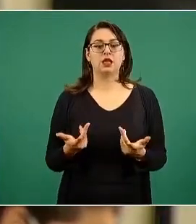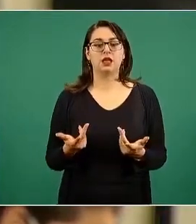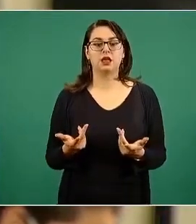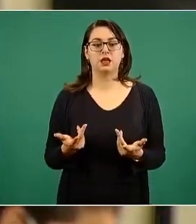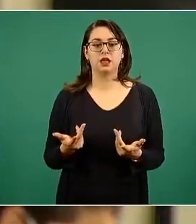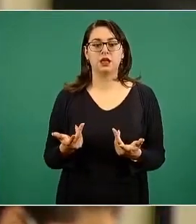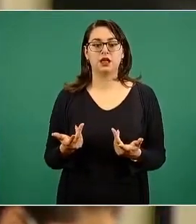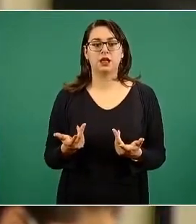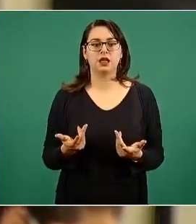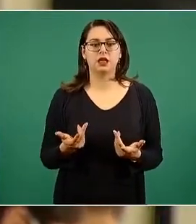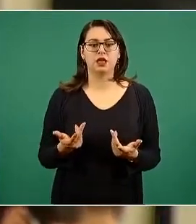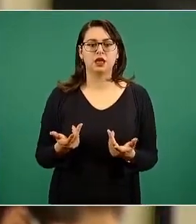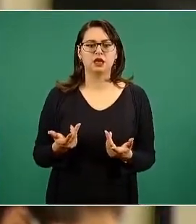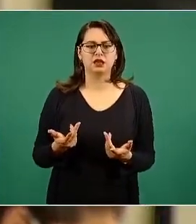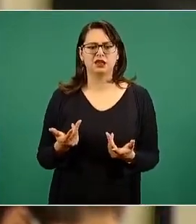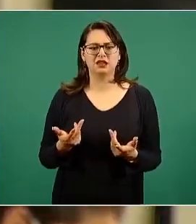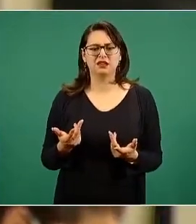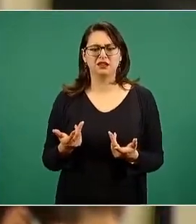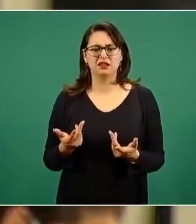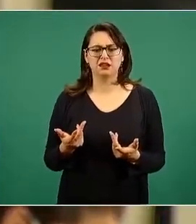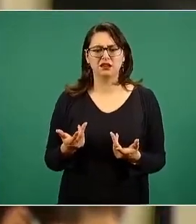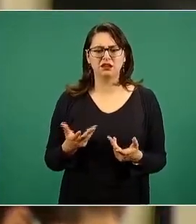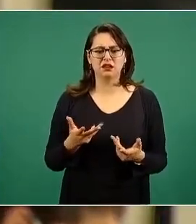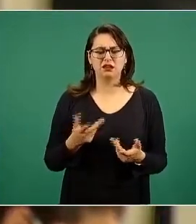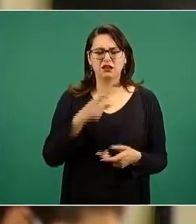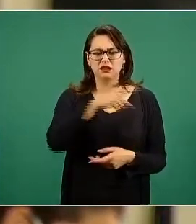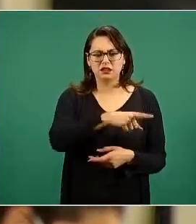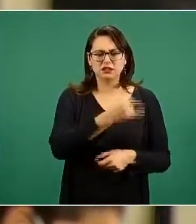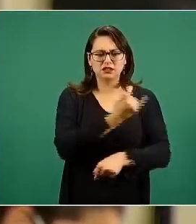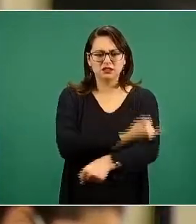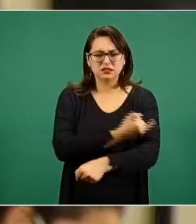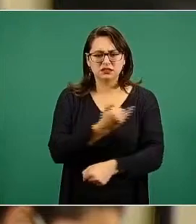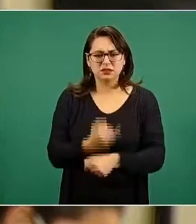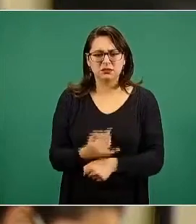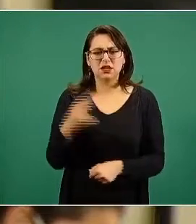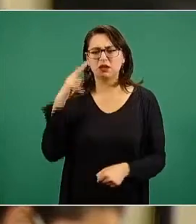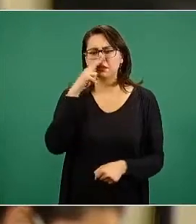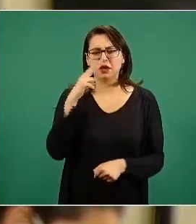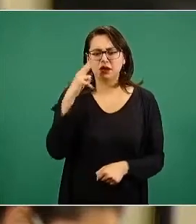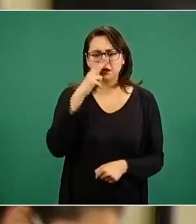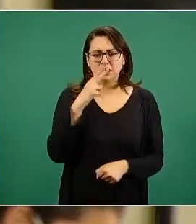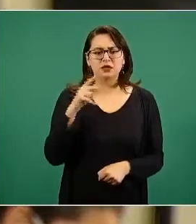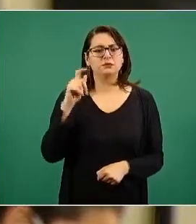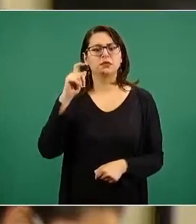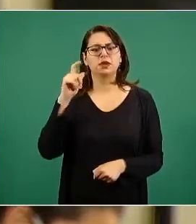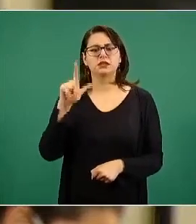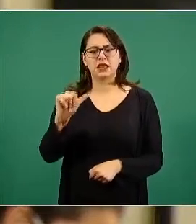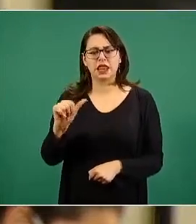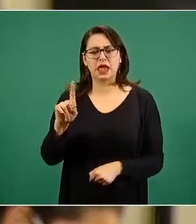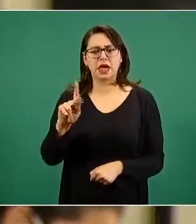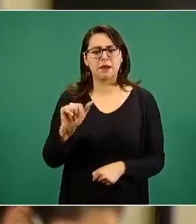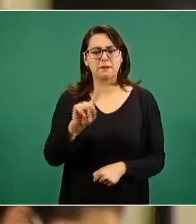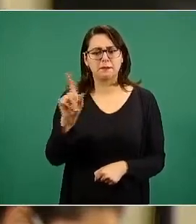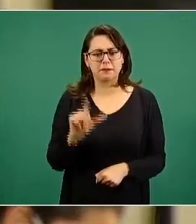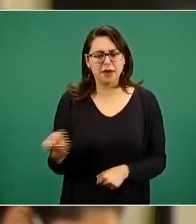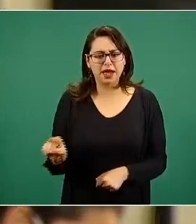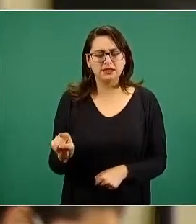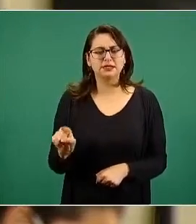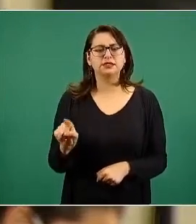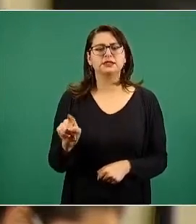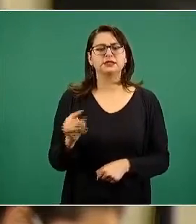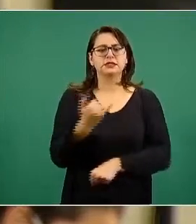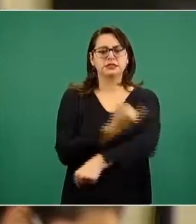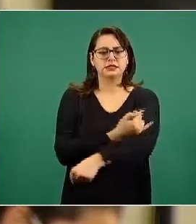llamamos ahorita el Gojón de Oriente, lo que es Iztapalapa, lo que es en este caso Nezahualcóyotl, La Paz, Iztacalco, Venustiano